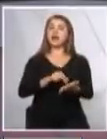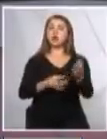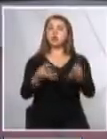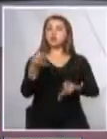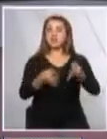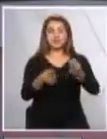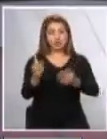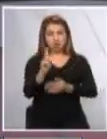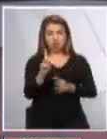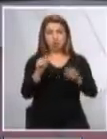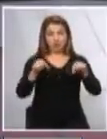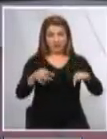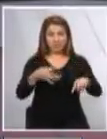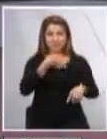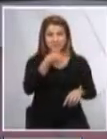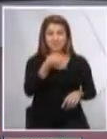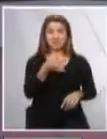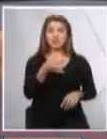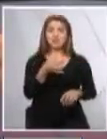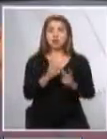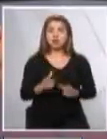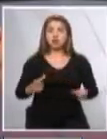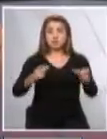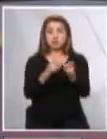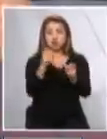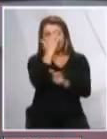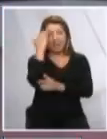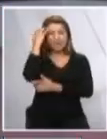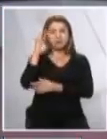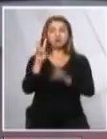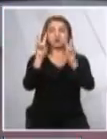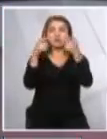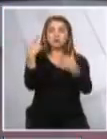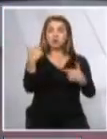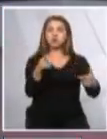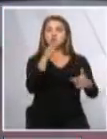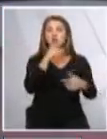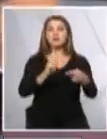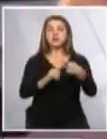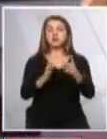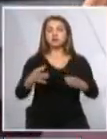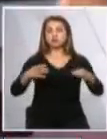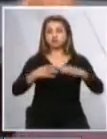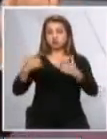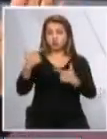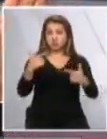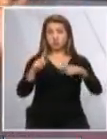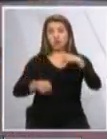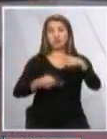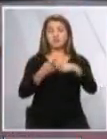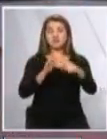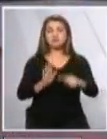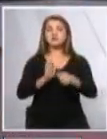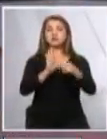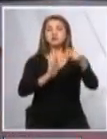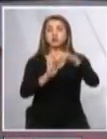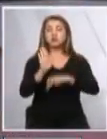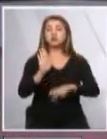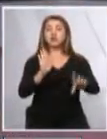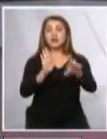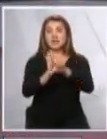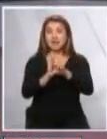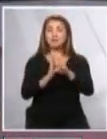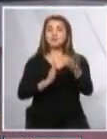acá lo que se ha dicho es se creó una comisión de expertos en materia política en donde no hay partidos políticos y además se presentó además un proyecto de ley